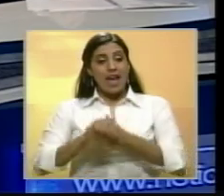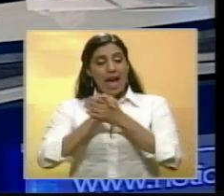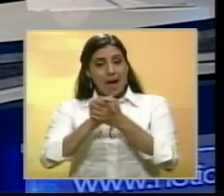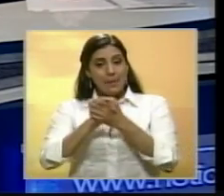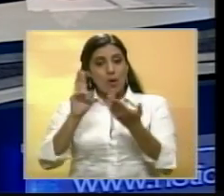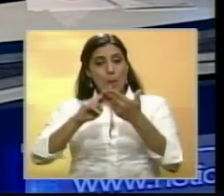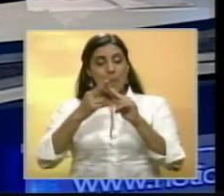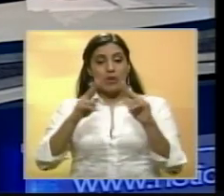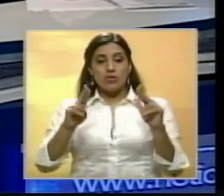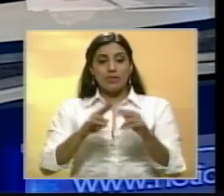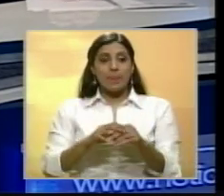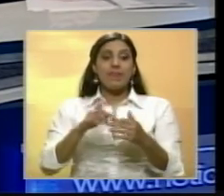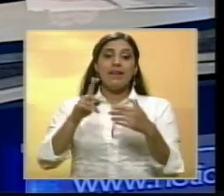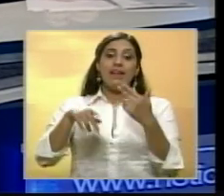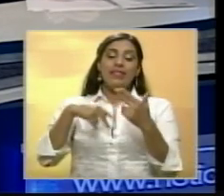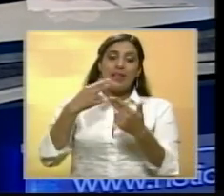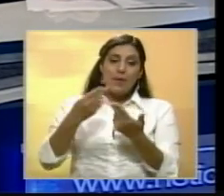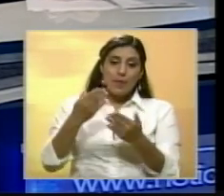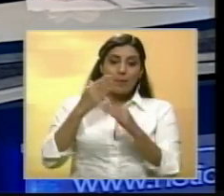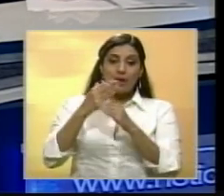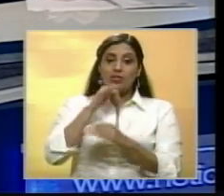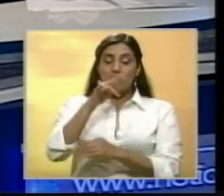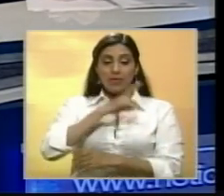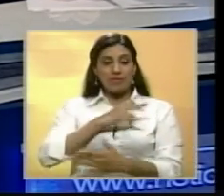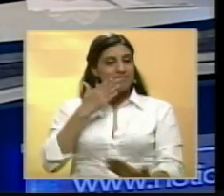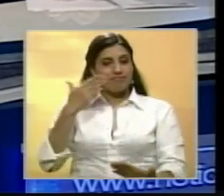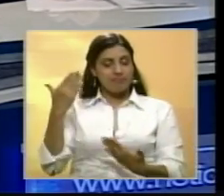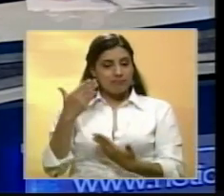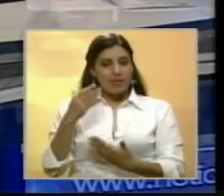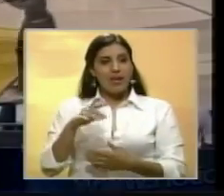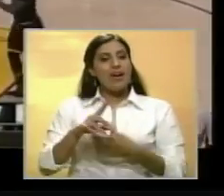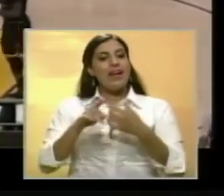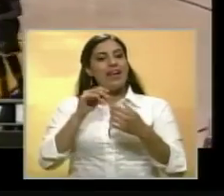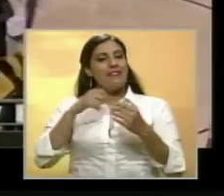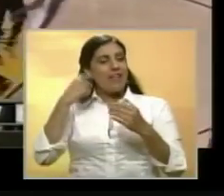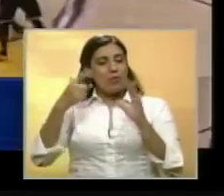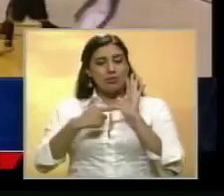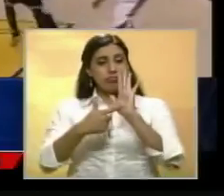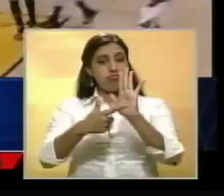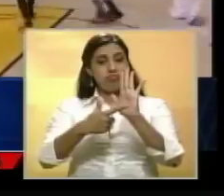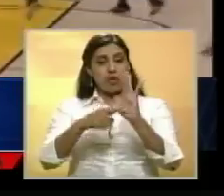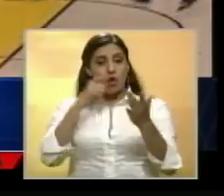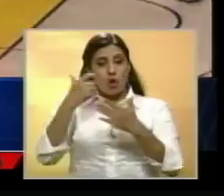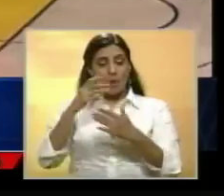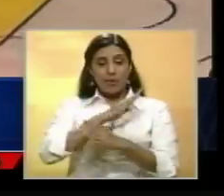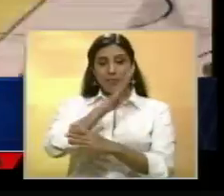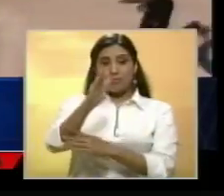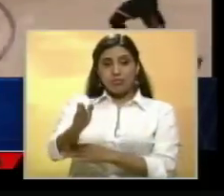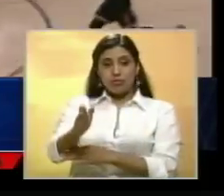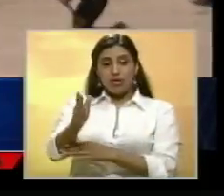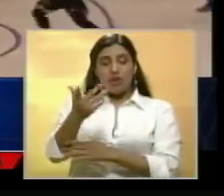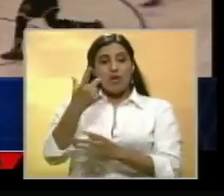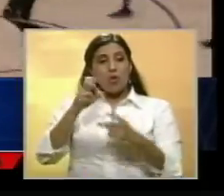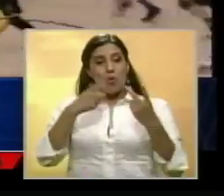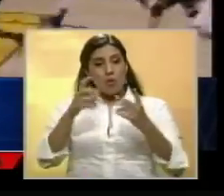Amigos, vamos a la pausa. Y más adelante el noticiero Venevisión. Título histórico. Cleveland venció al Golden State